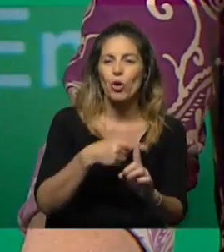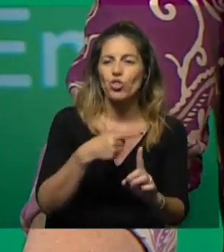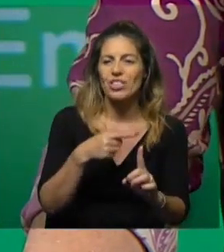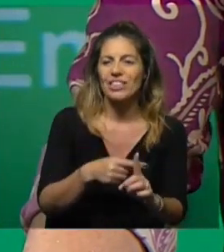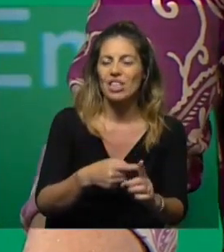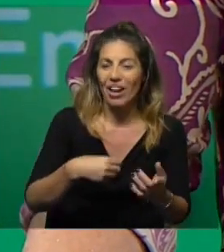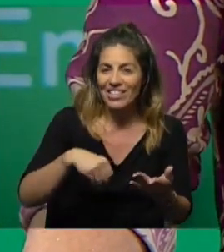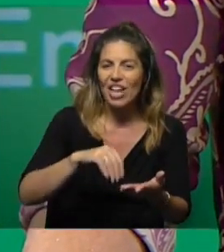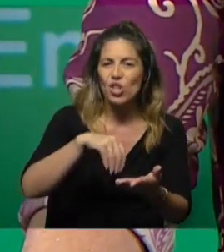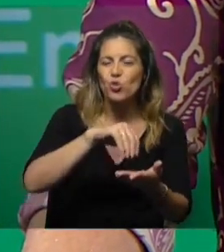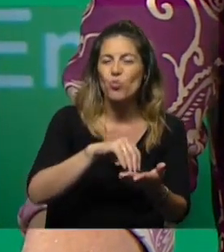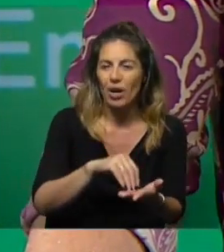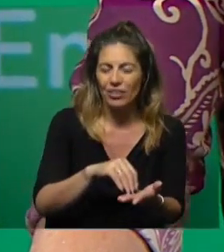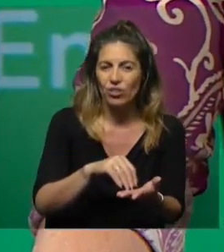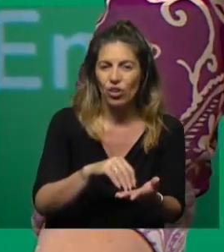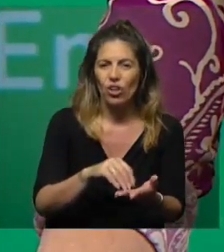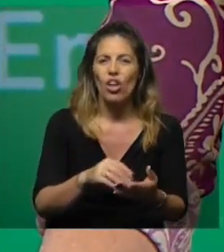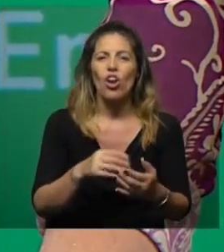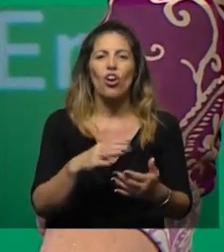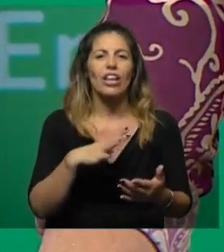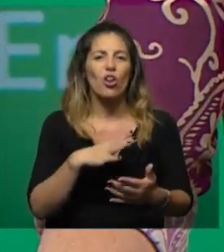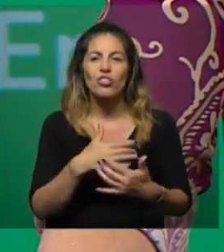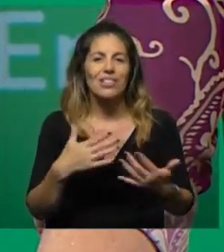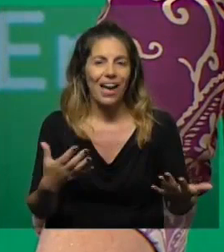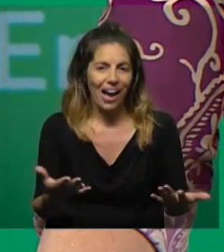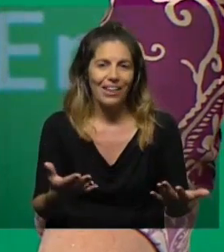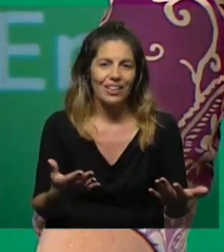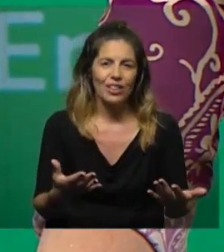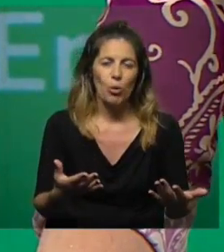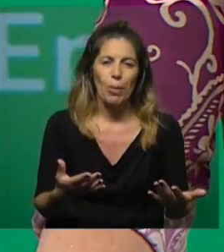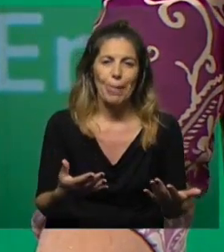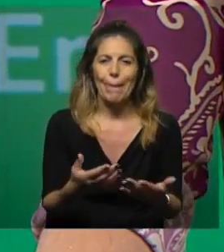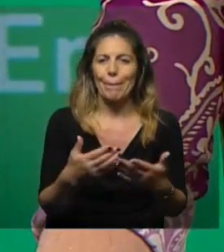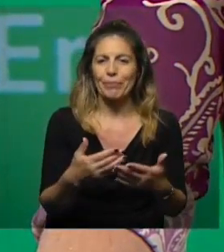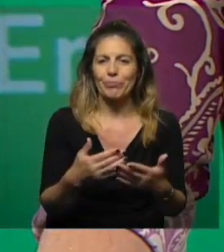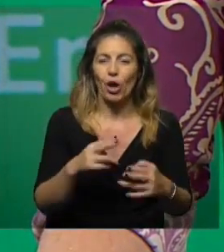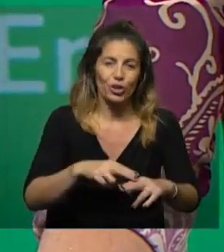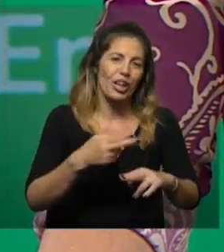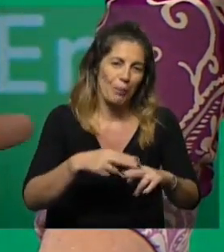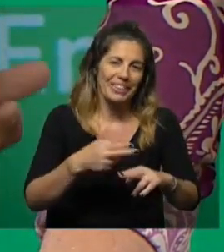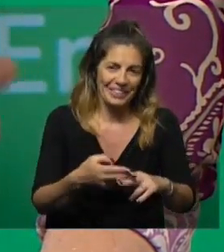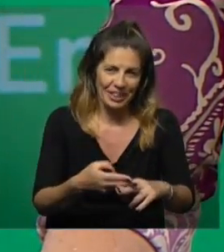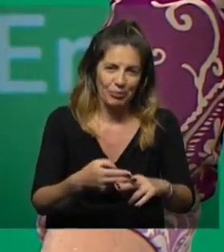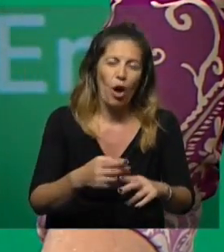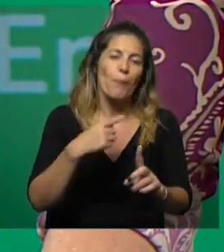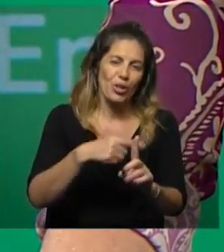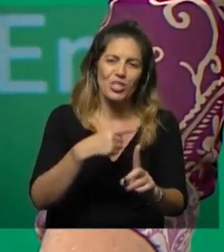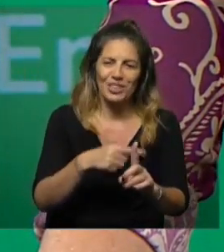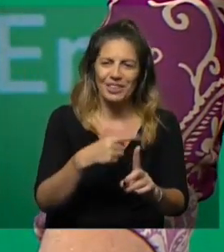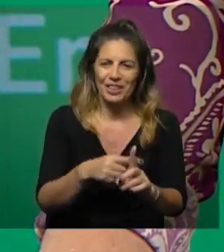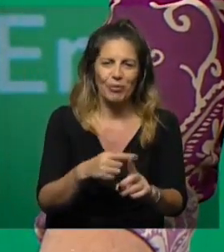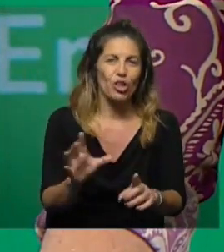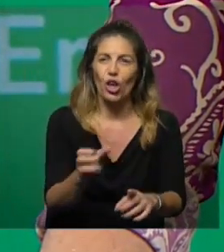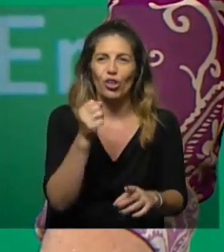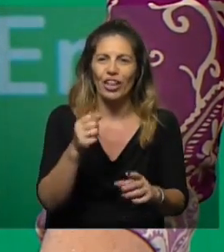se han ido sumando y que con Qué cosas te quedas como este hoy estoy repetitivo viste te vuelvo a decir positiva no estoy